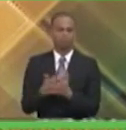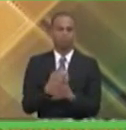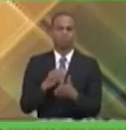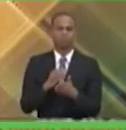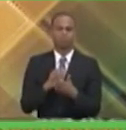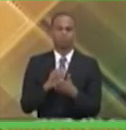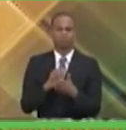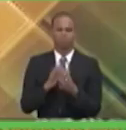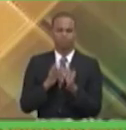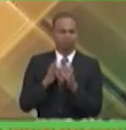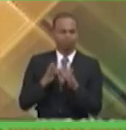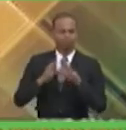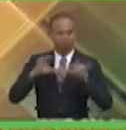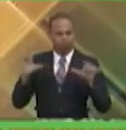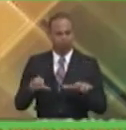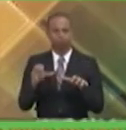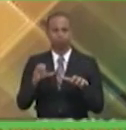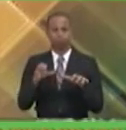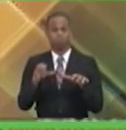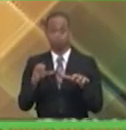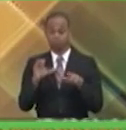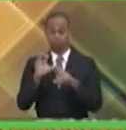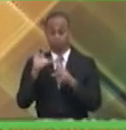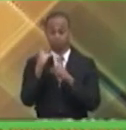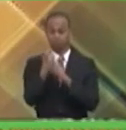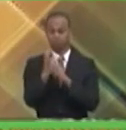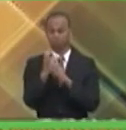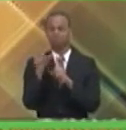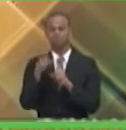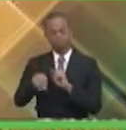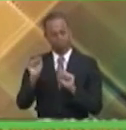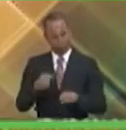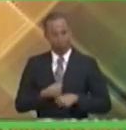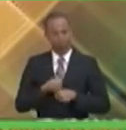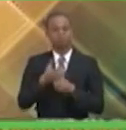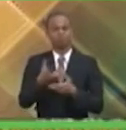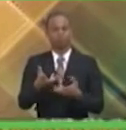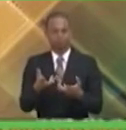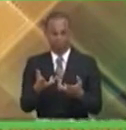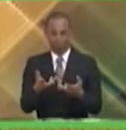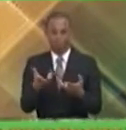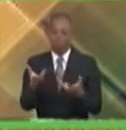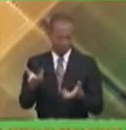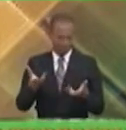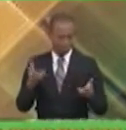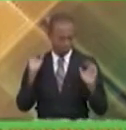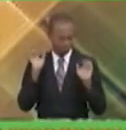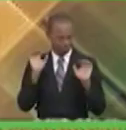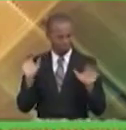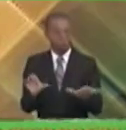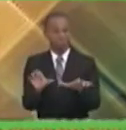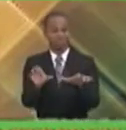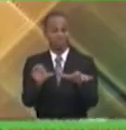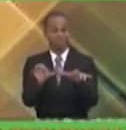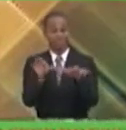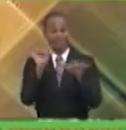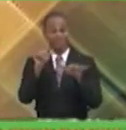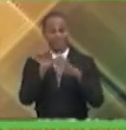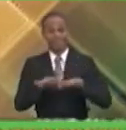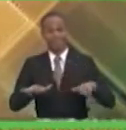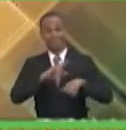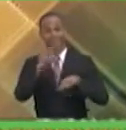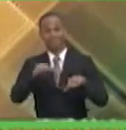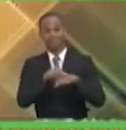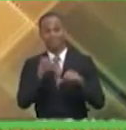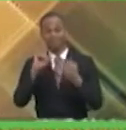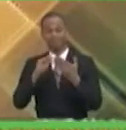de demostrar que también en la cultura tienen mucho que aportar, que de hecho lo están haciendo. Y es a nivel nacional y es en las